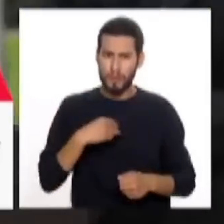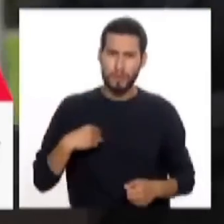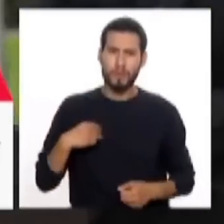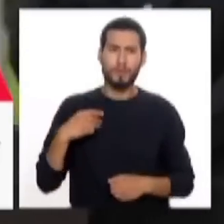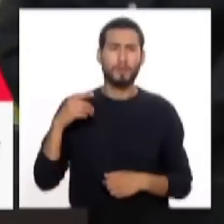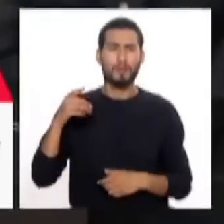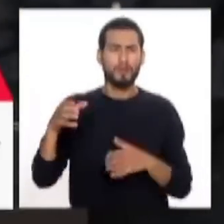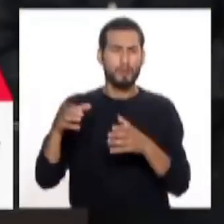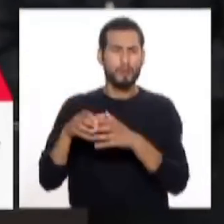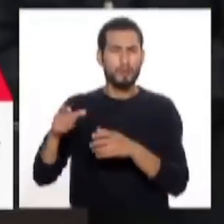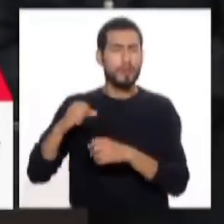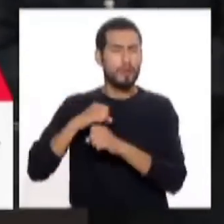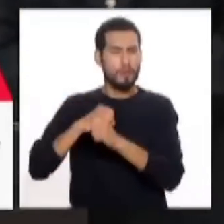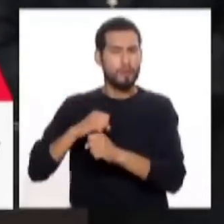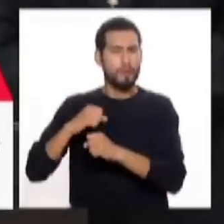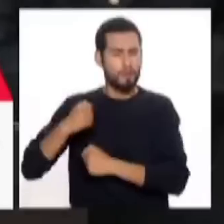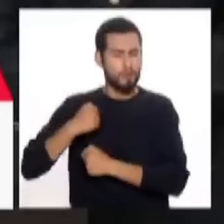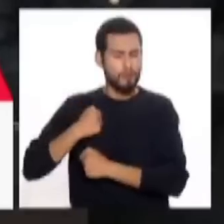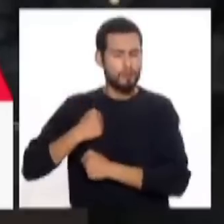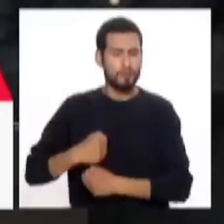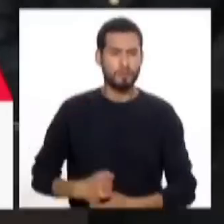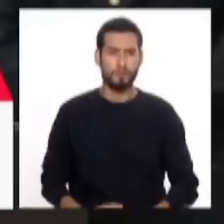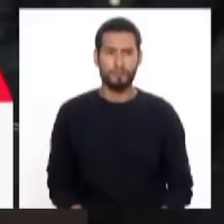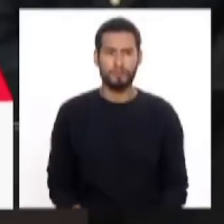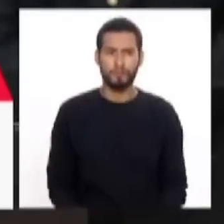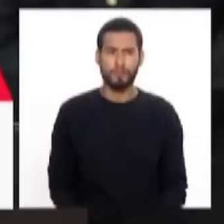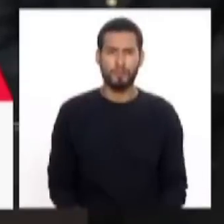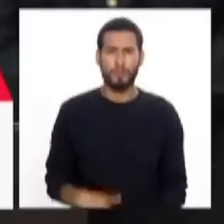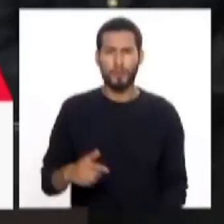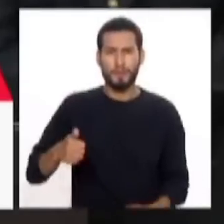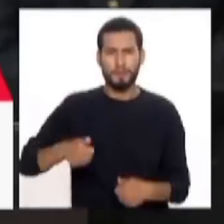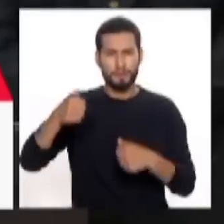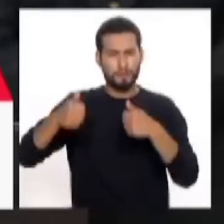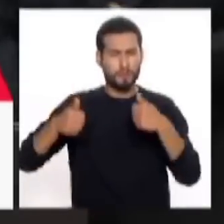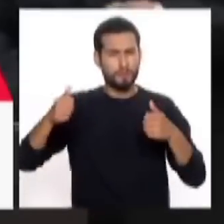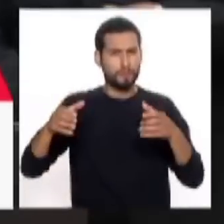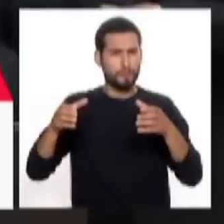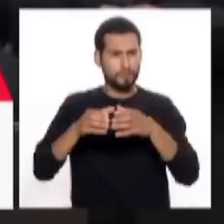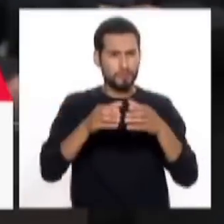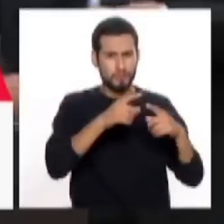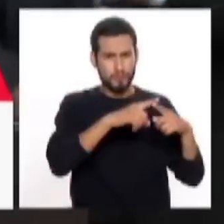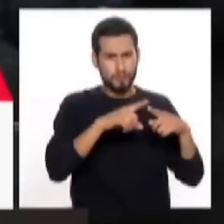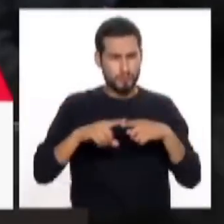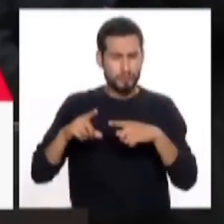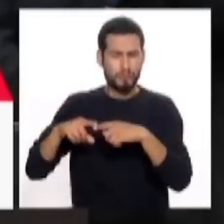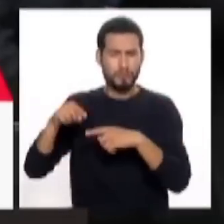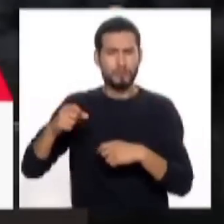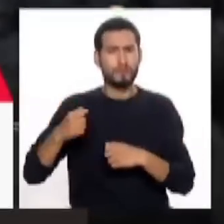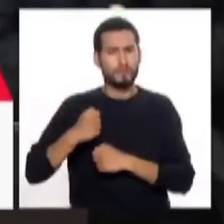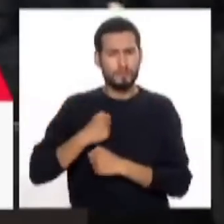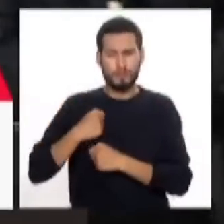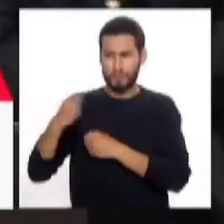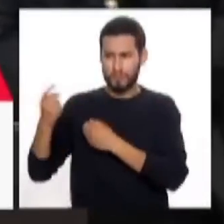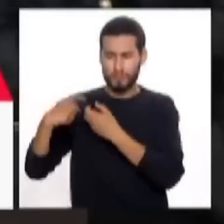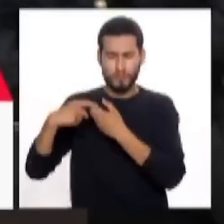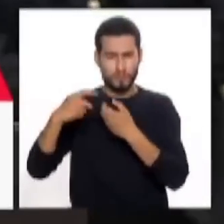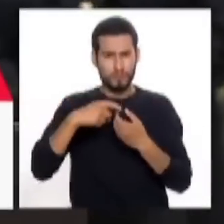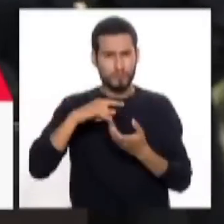en el despacho de defensa. Señores jefes de las delegaciones de las Fuerzas Aéreas